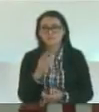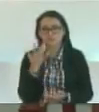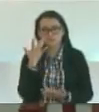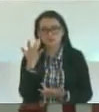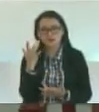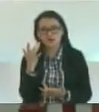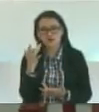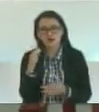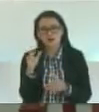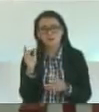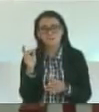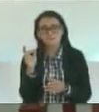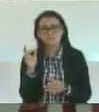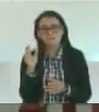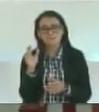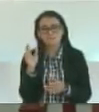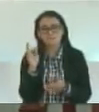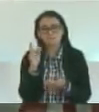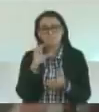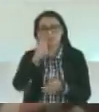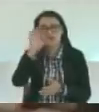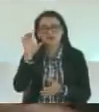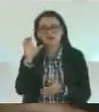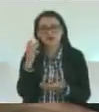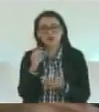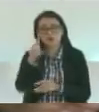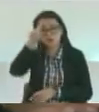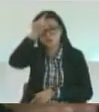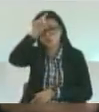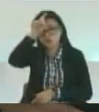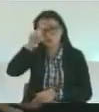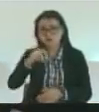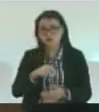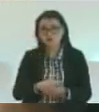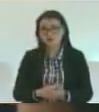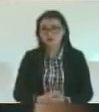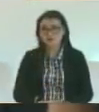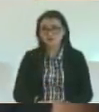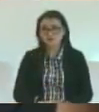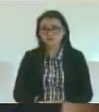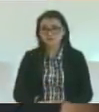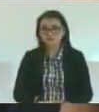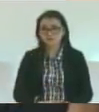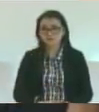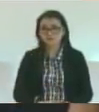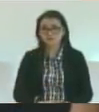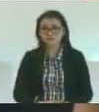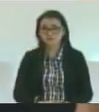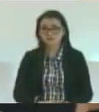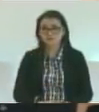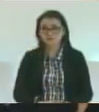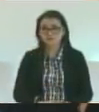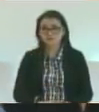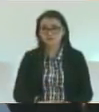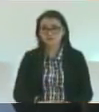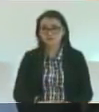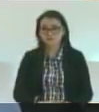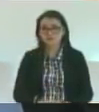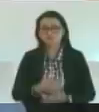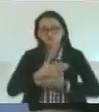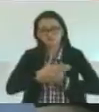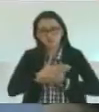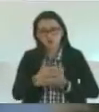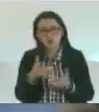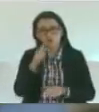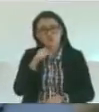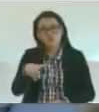Países No Alineados a la reunión de Estambul en Turquía para llevar la voz de solidaridad con